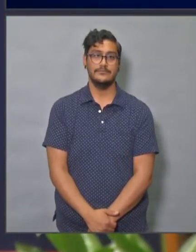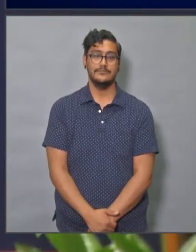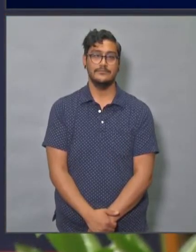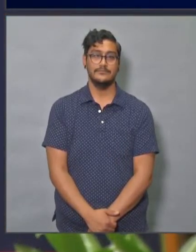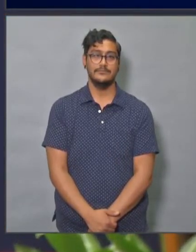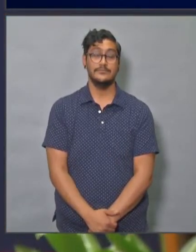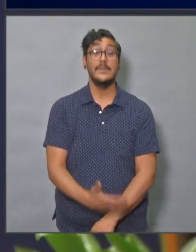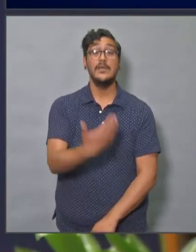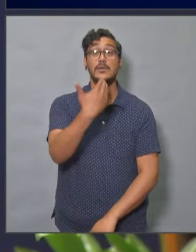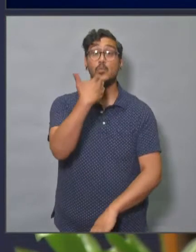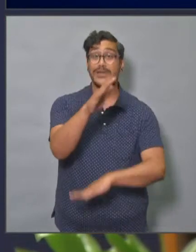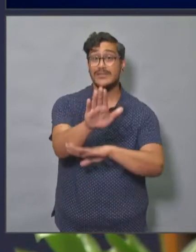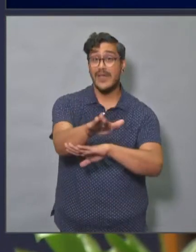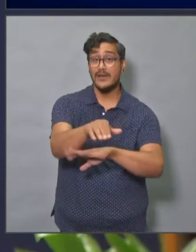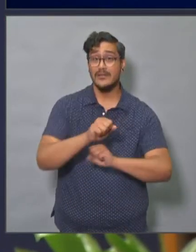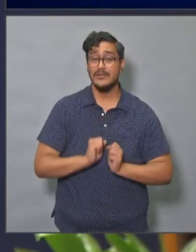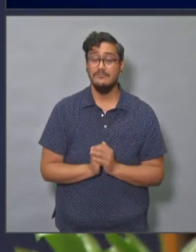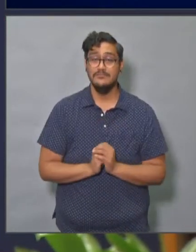Buenas tardes.